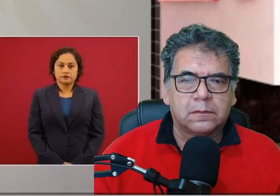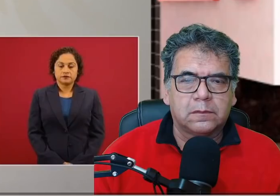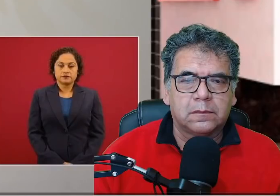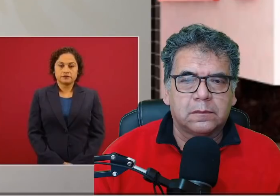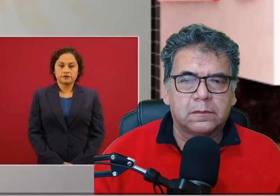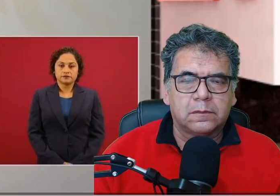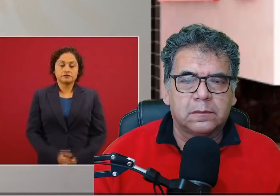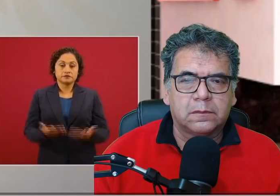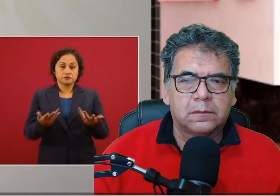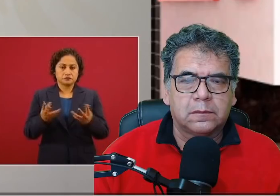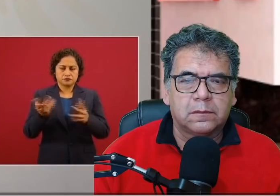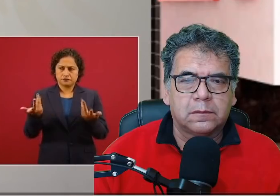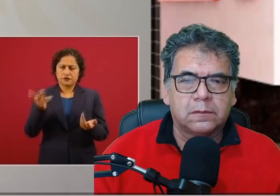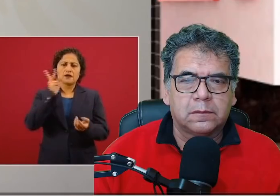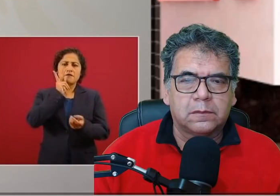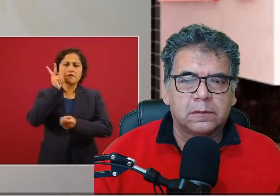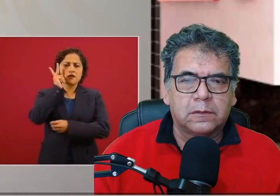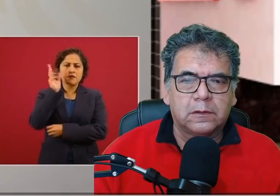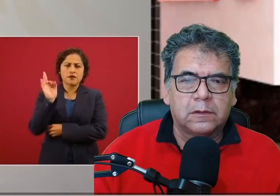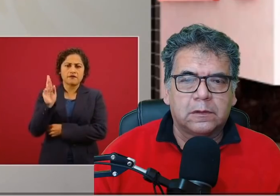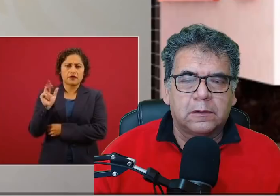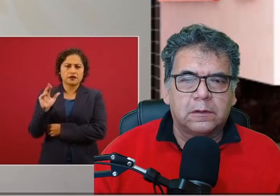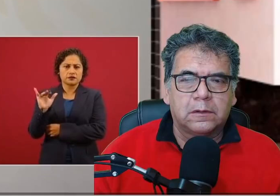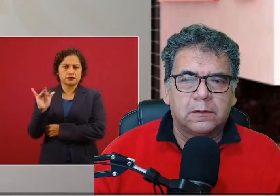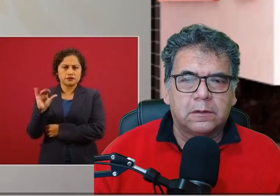cuando el Papa Francisco es,